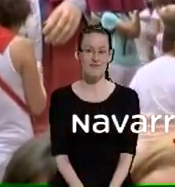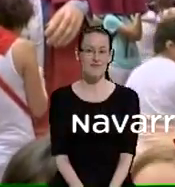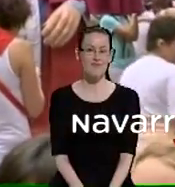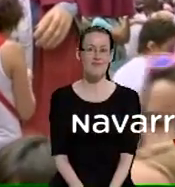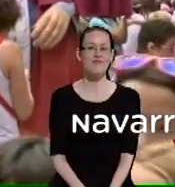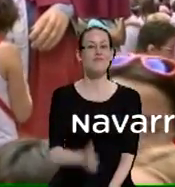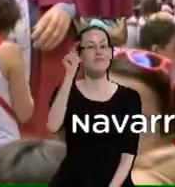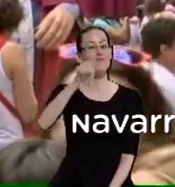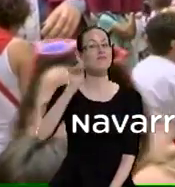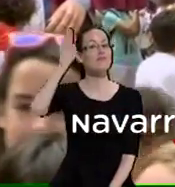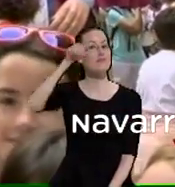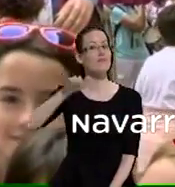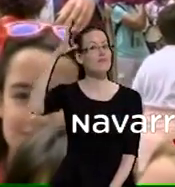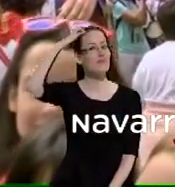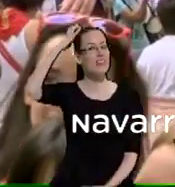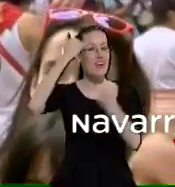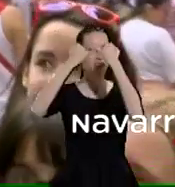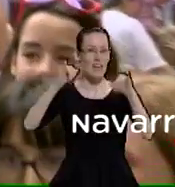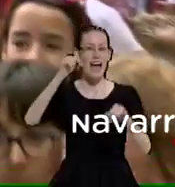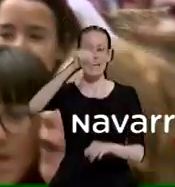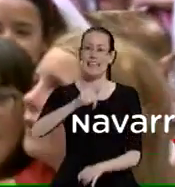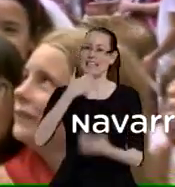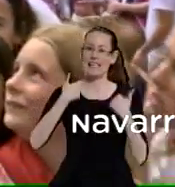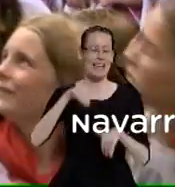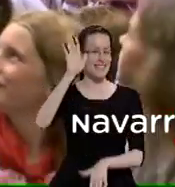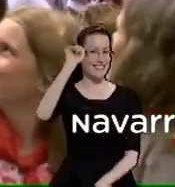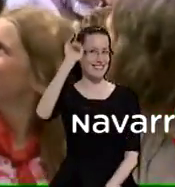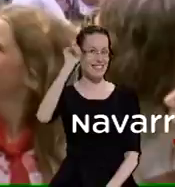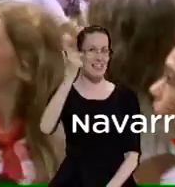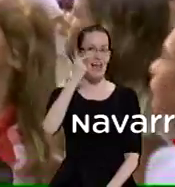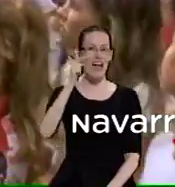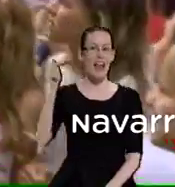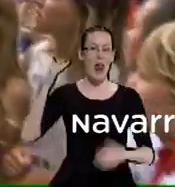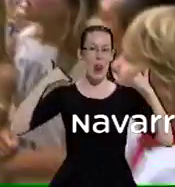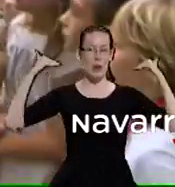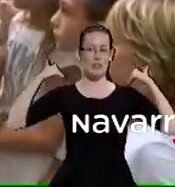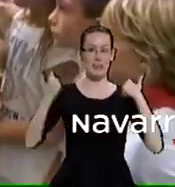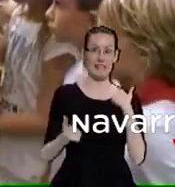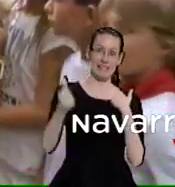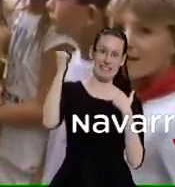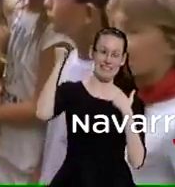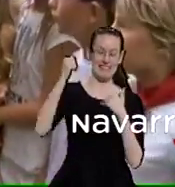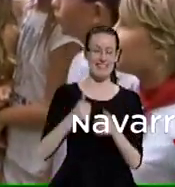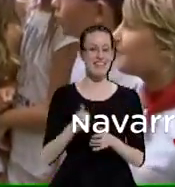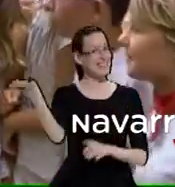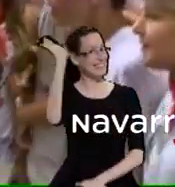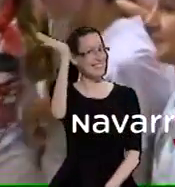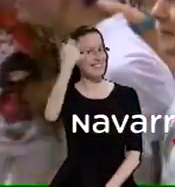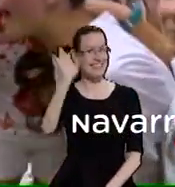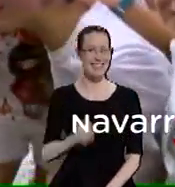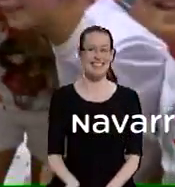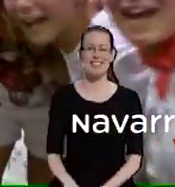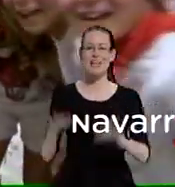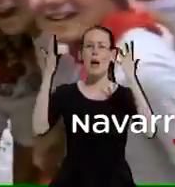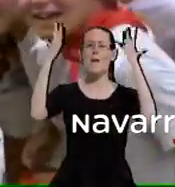Las fiestas de Puente la Reina. Desde aquí ya nos despedimos, viendo a los gigantes aquí detrás, y adiós.